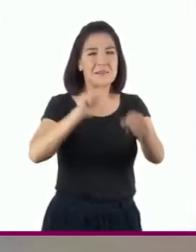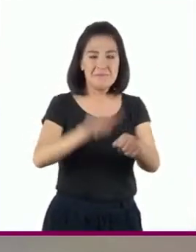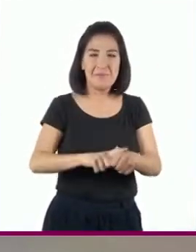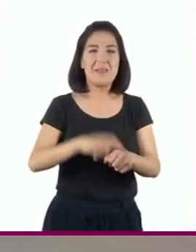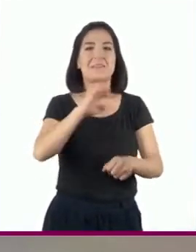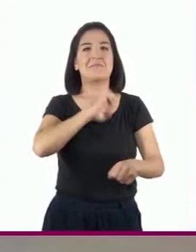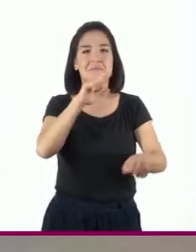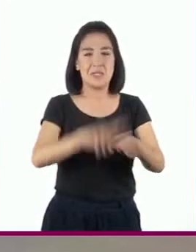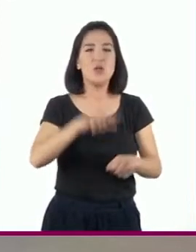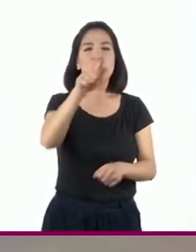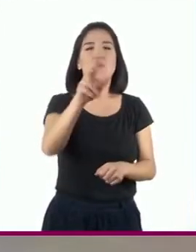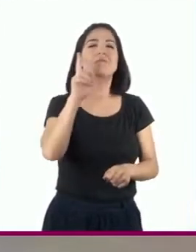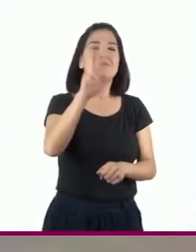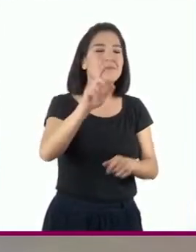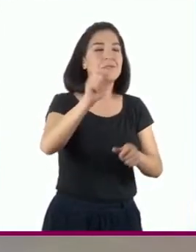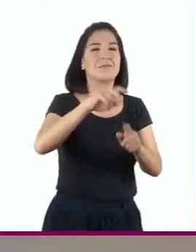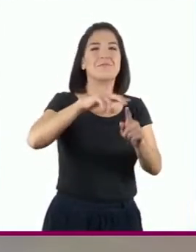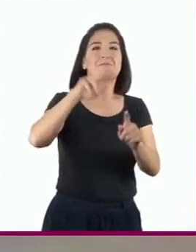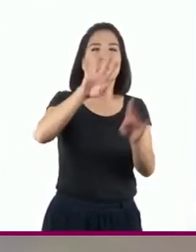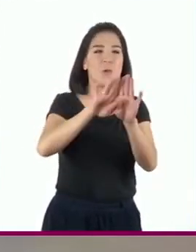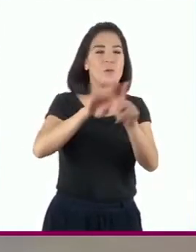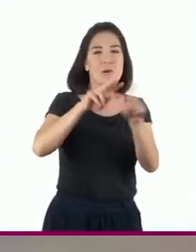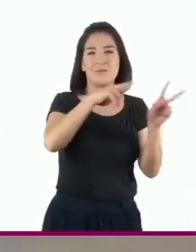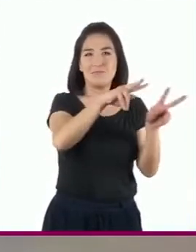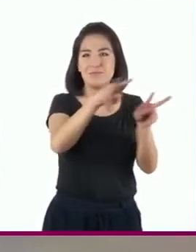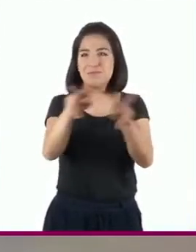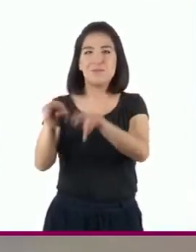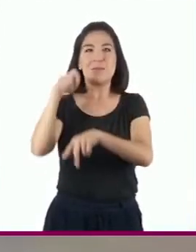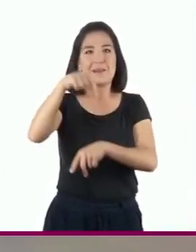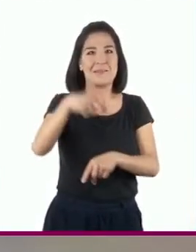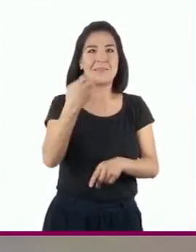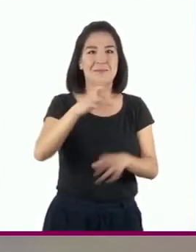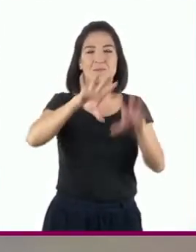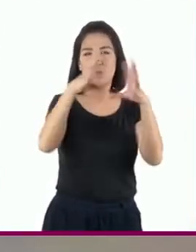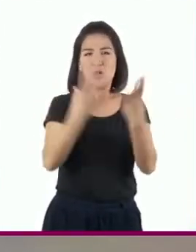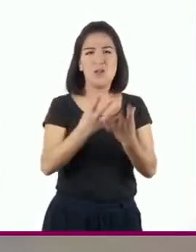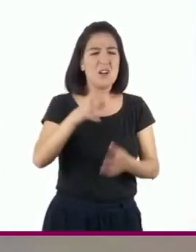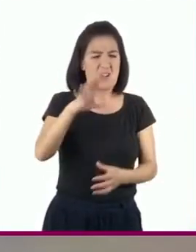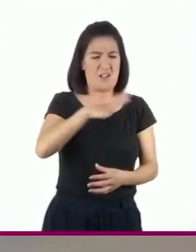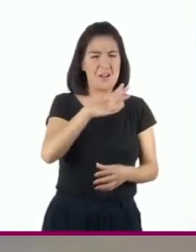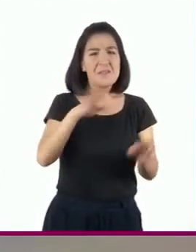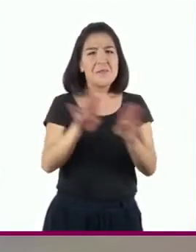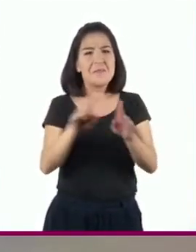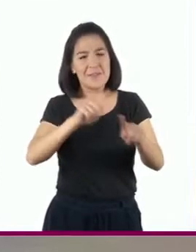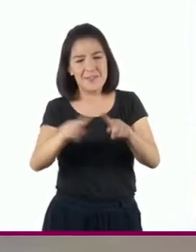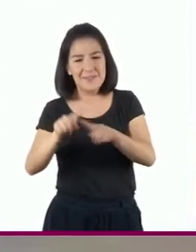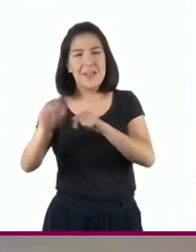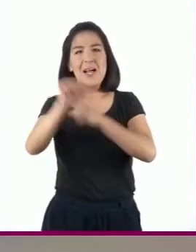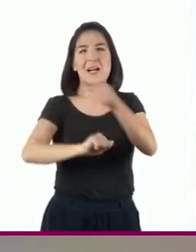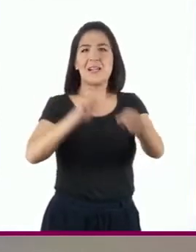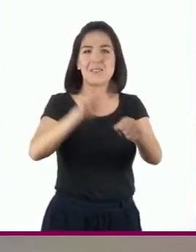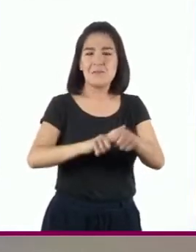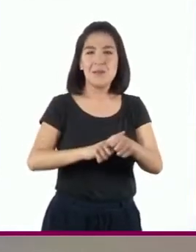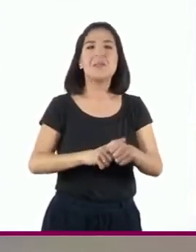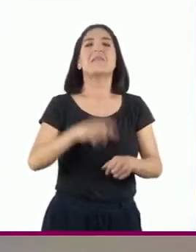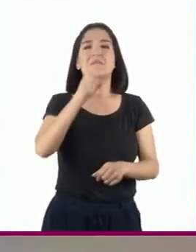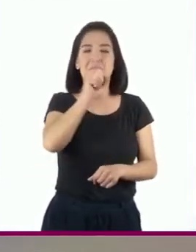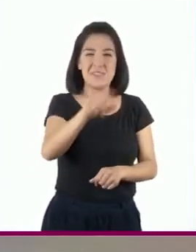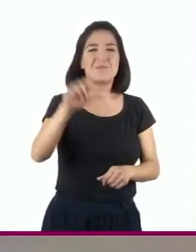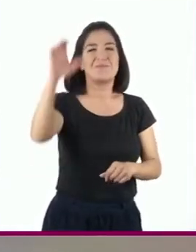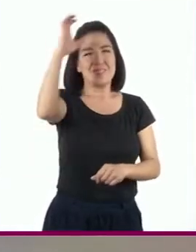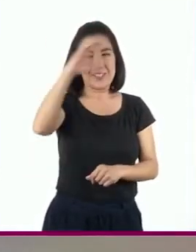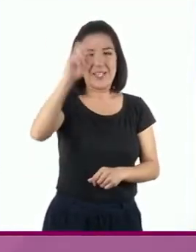ustedes lo han notado al observar su entorno. Pero, ¿cómo es que hay tantas especies diferentes? Bueno, pues resulta que Darwin también se